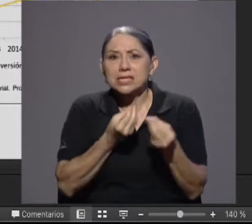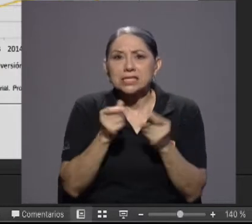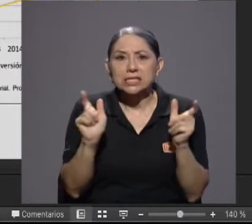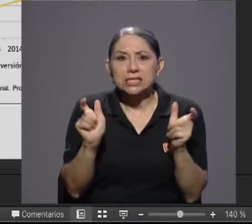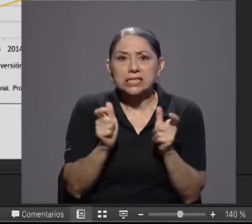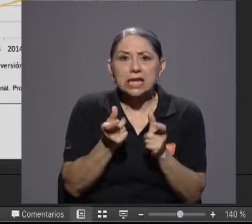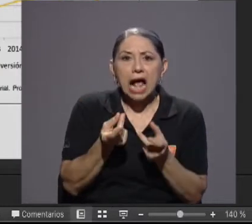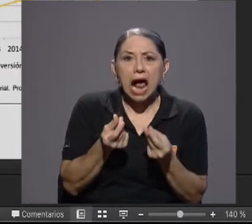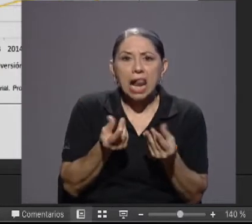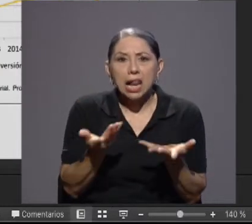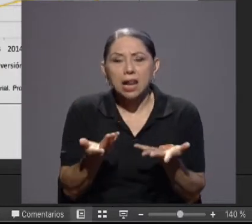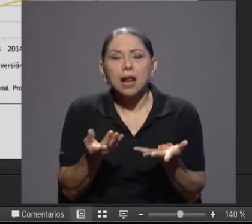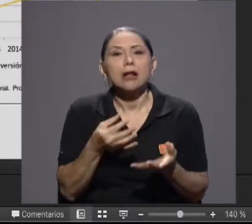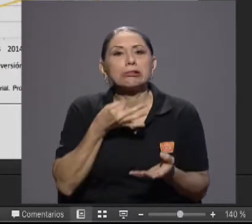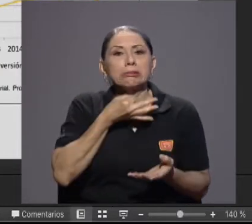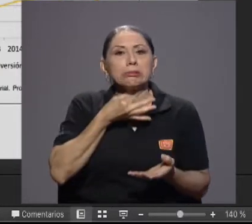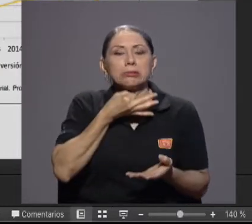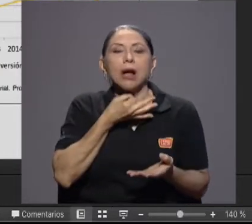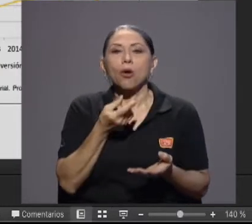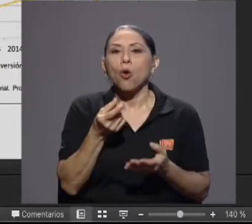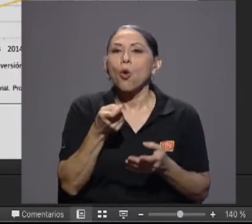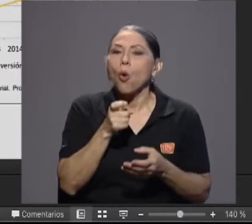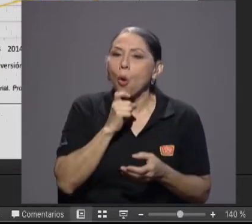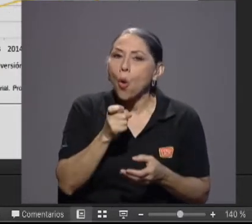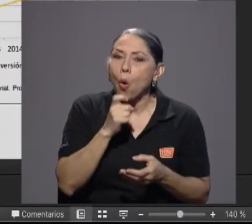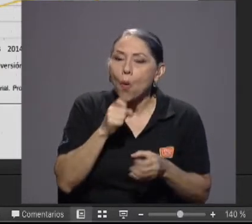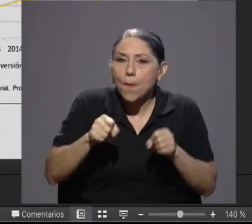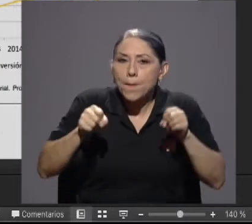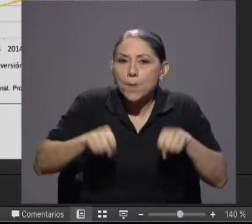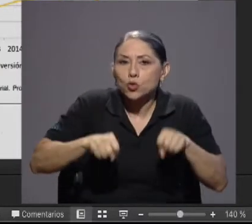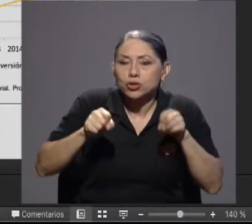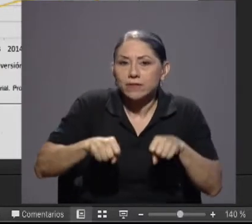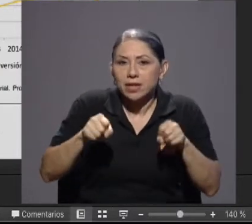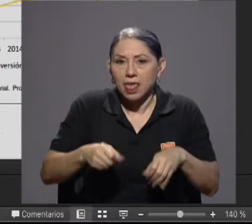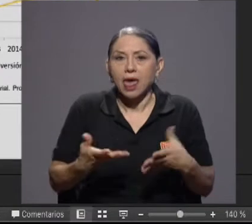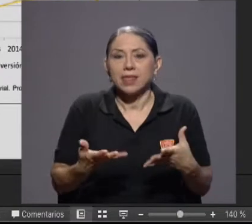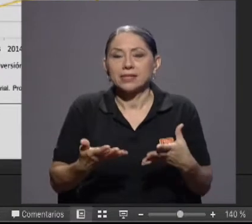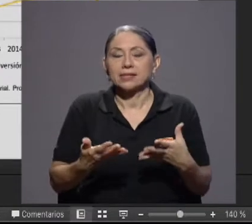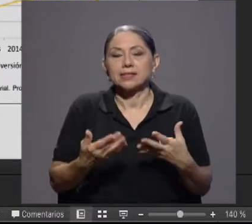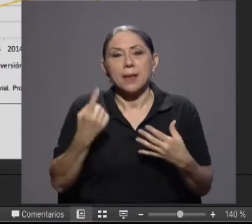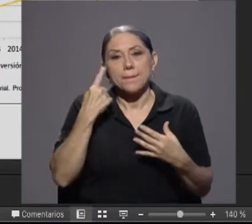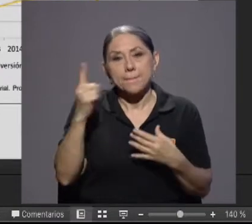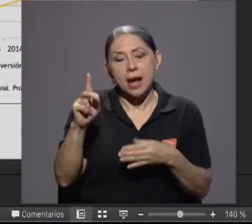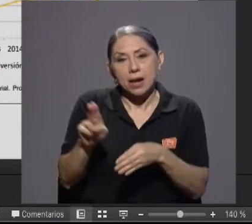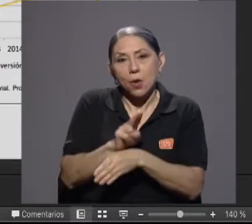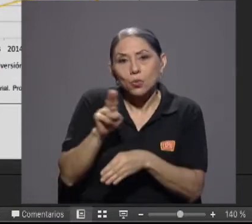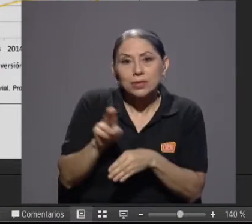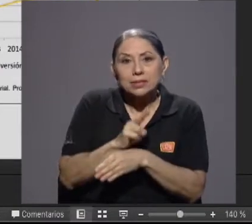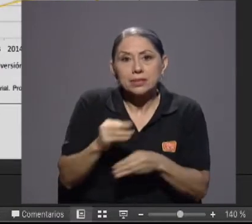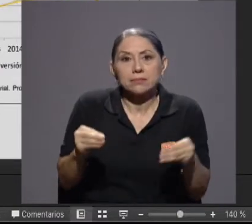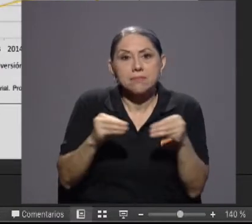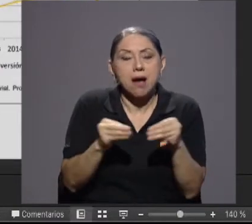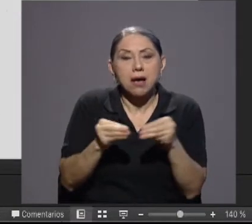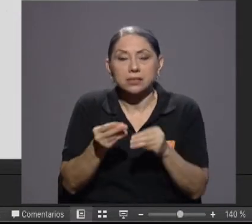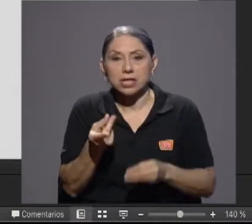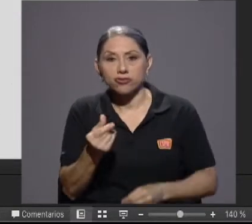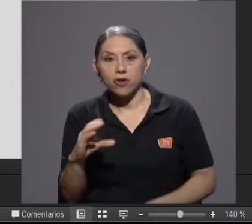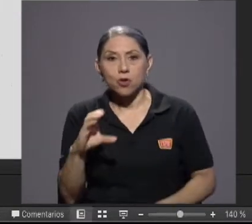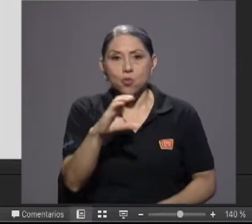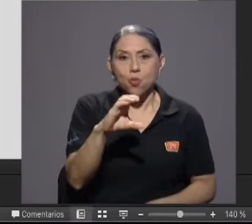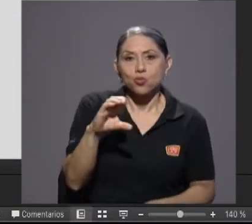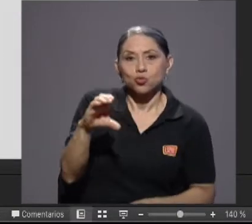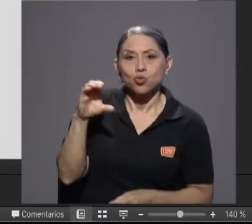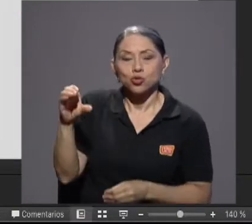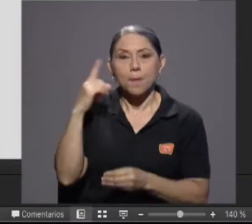complica las posibilidades de inyectar y direccionar cada vez más recursos al